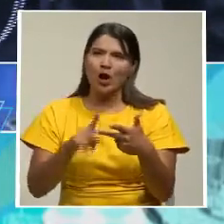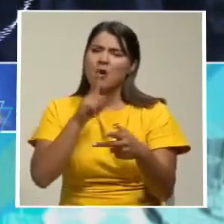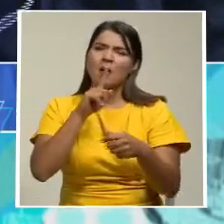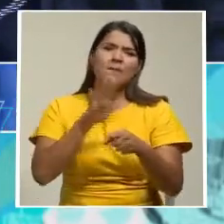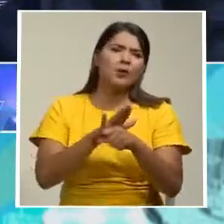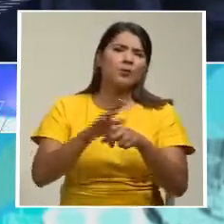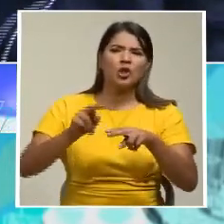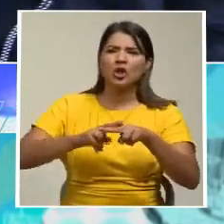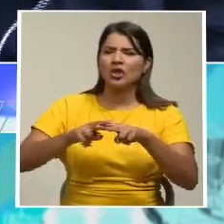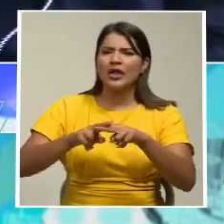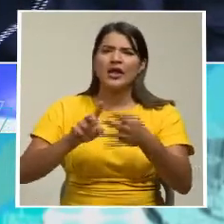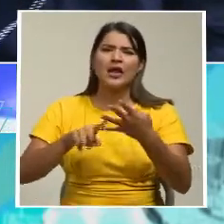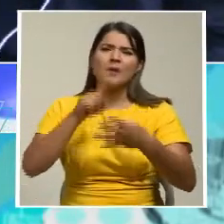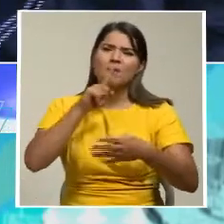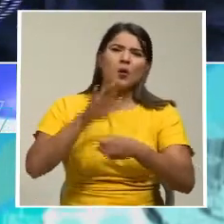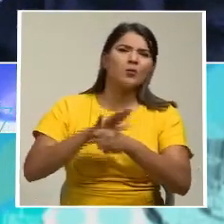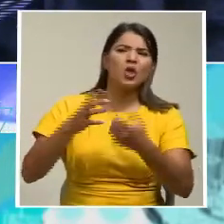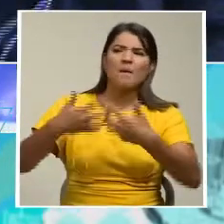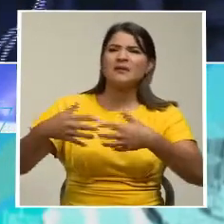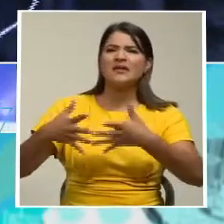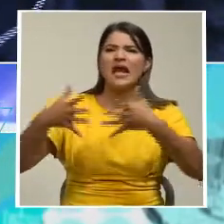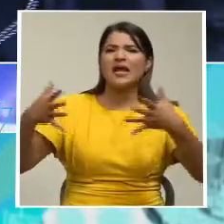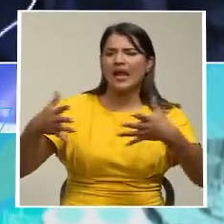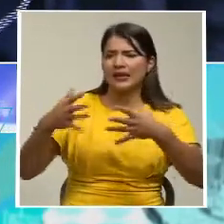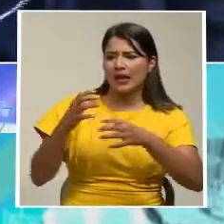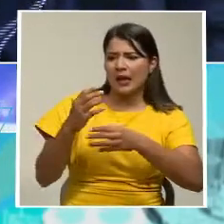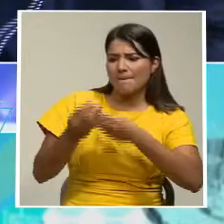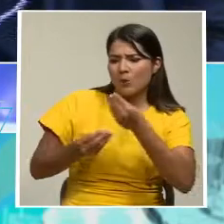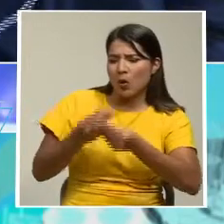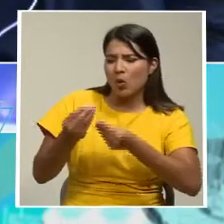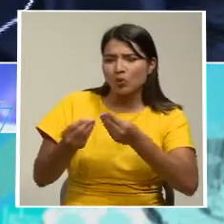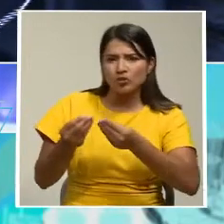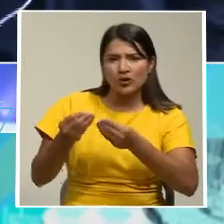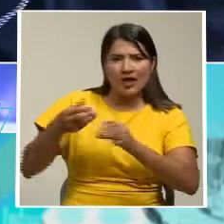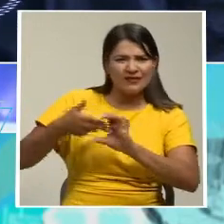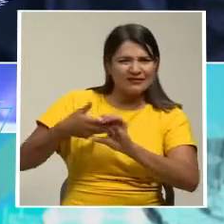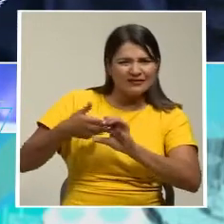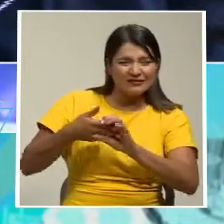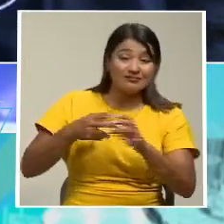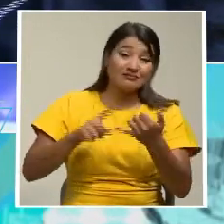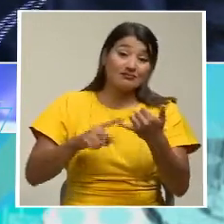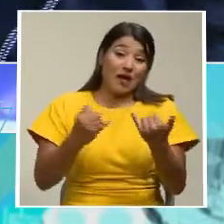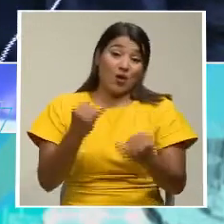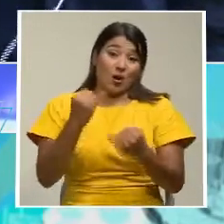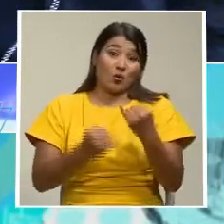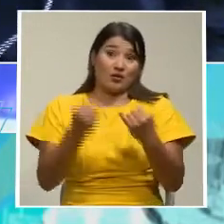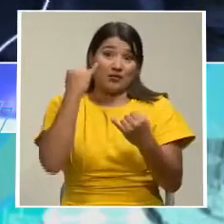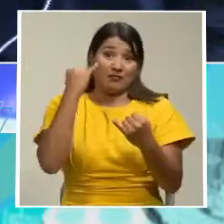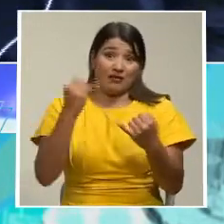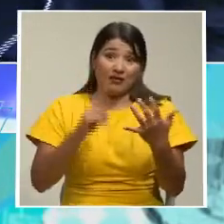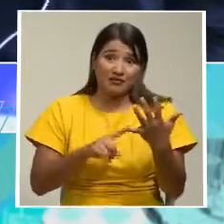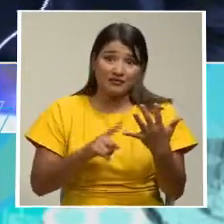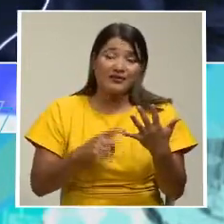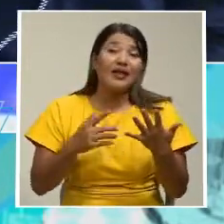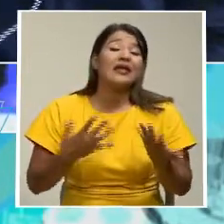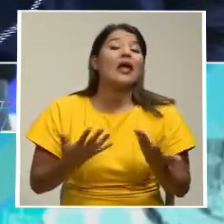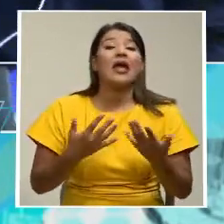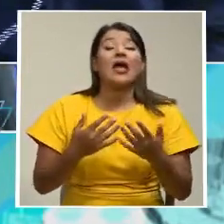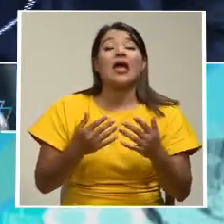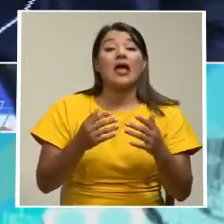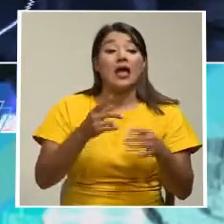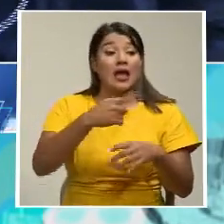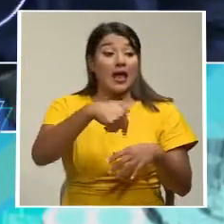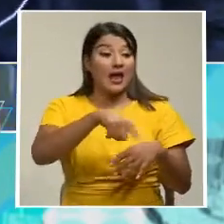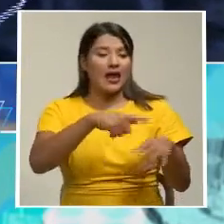refinerías. Es decir, esta es la última, por decirlo así, locura del presidente Daniel Ortega, el que consiste en enviar a la Asamblea Nacional,